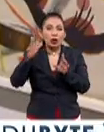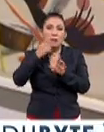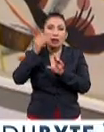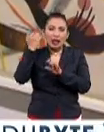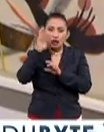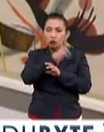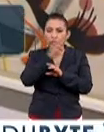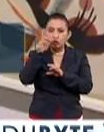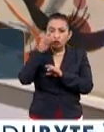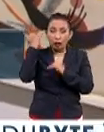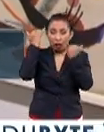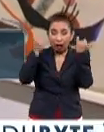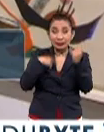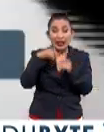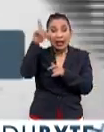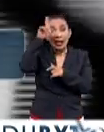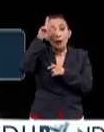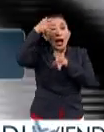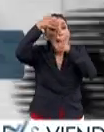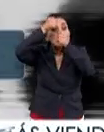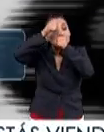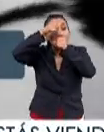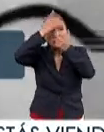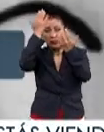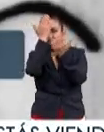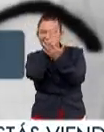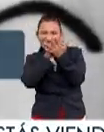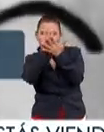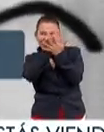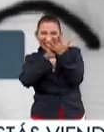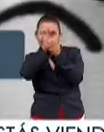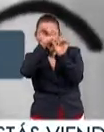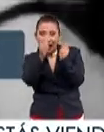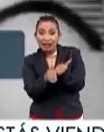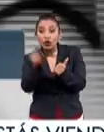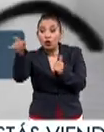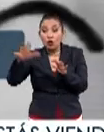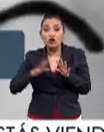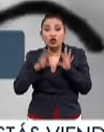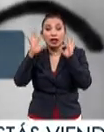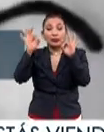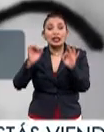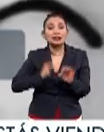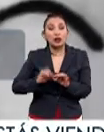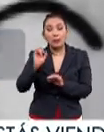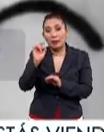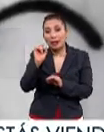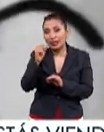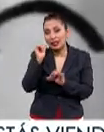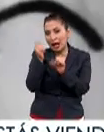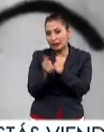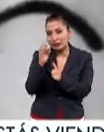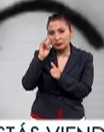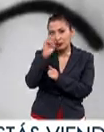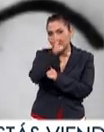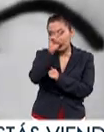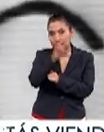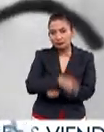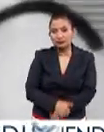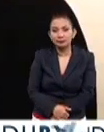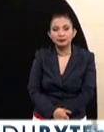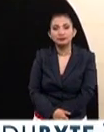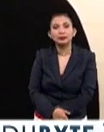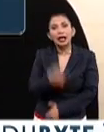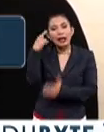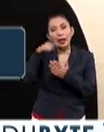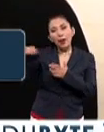pintor ruso, precursor del lenguaje abstracto, teórico del arte y uno de los fundadores del siglo XX en las artes visuales.